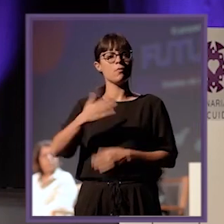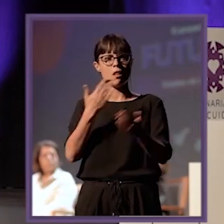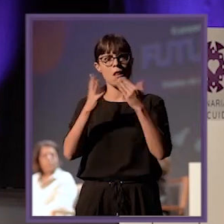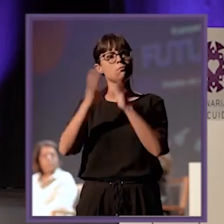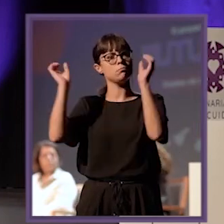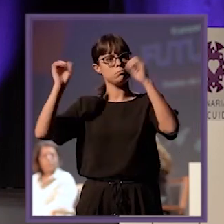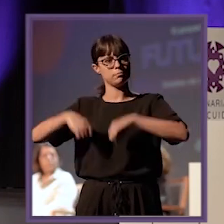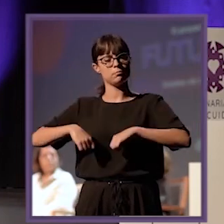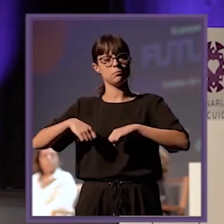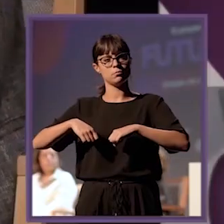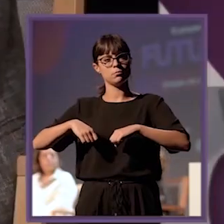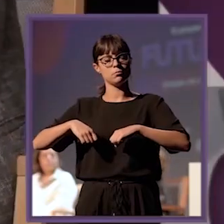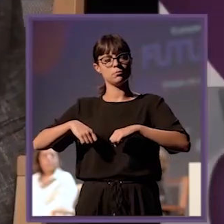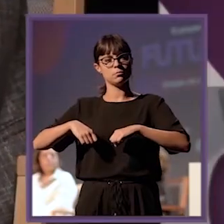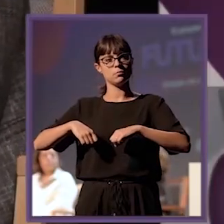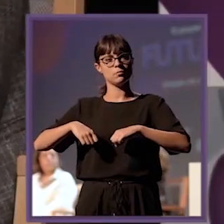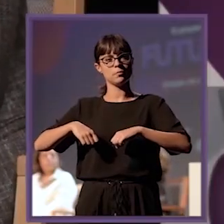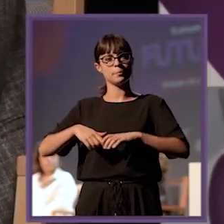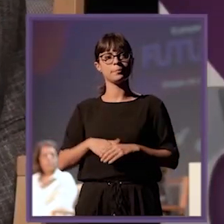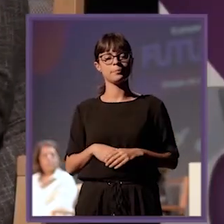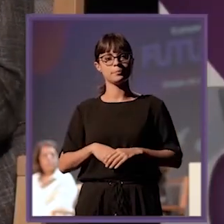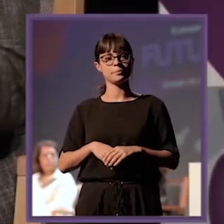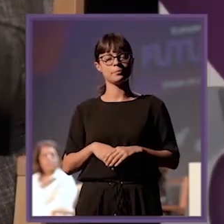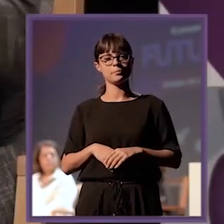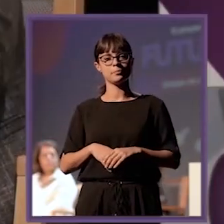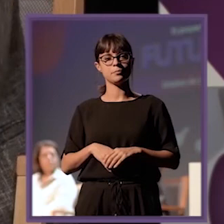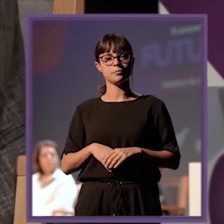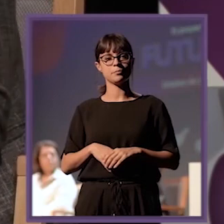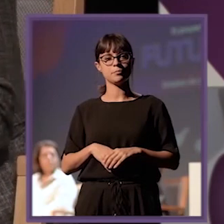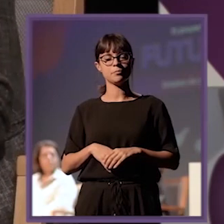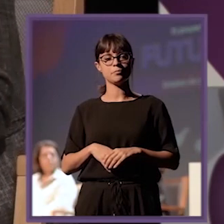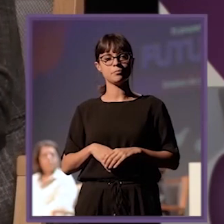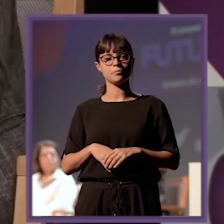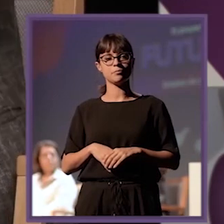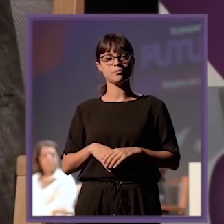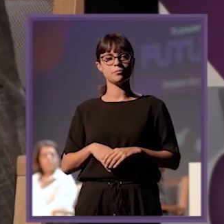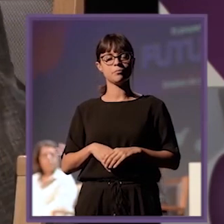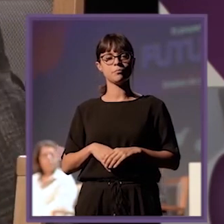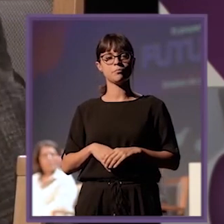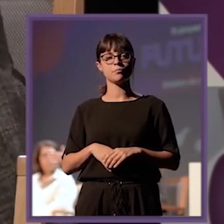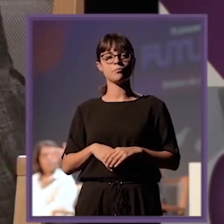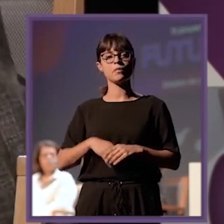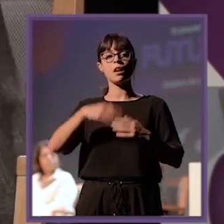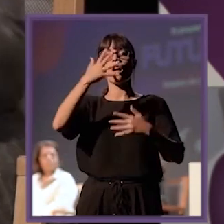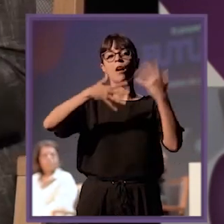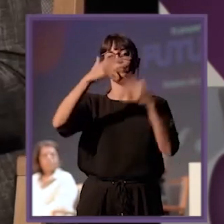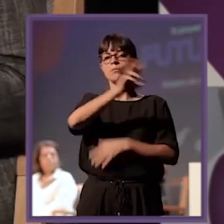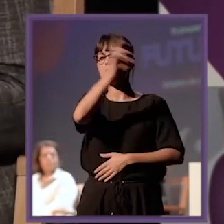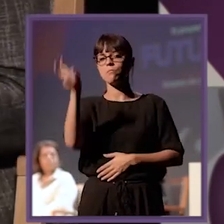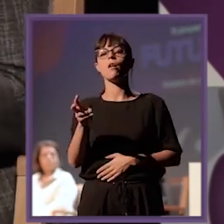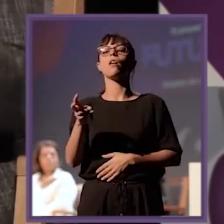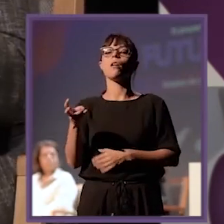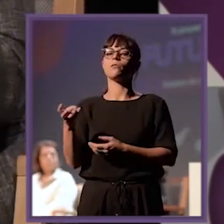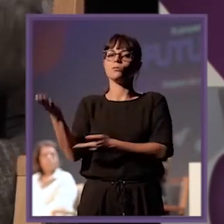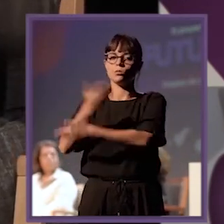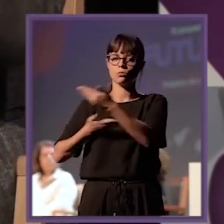queremos un poco conseguir también la corresponsabilidad del resto de las administraciones. Lo hemos hablado con los compañeros y compañeras de Cabildo